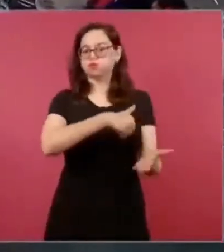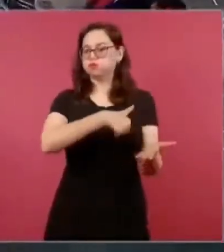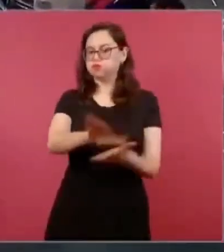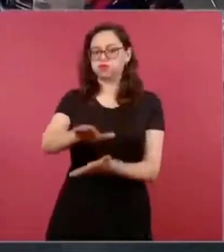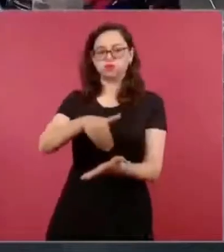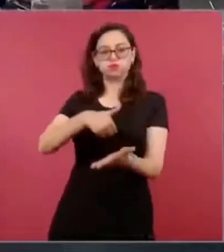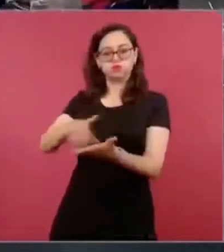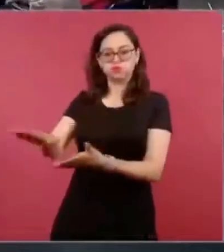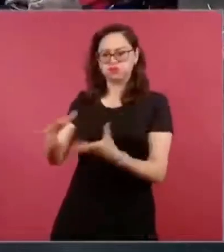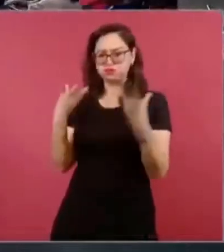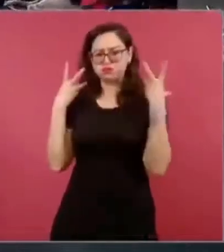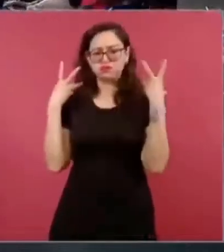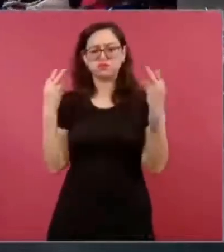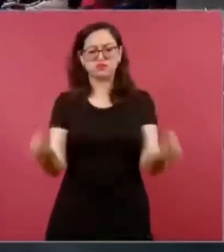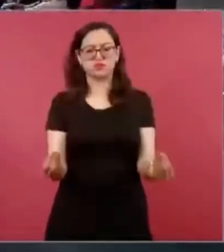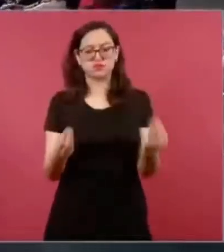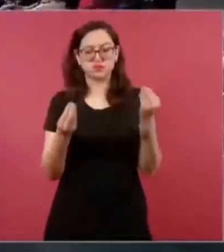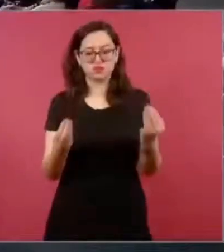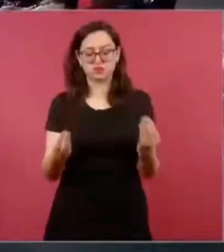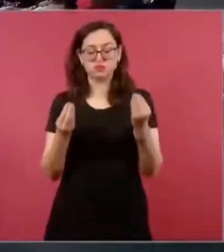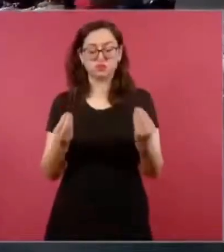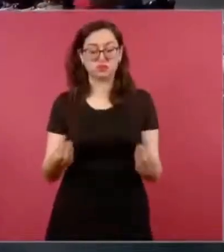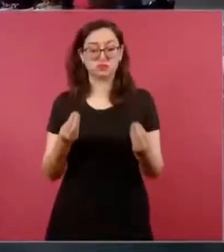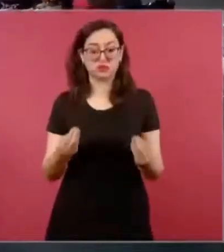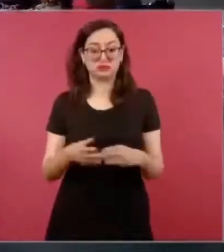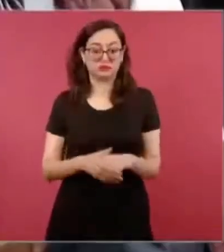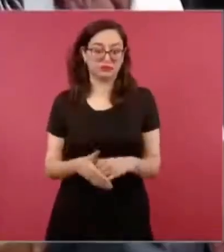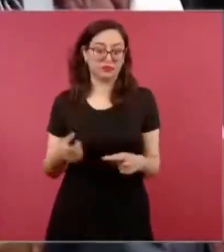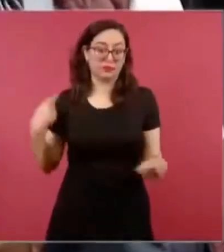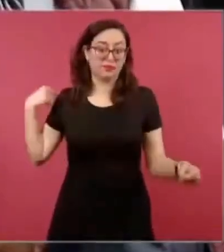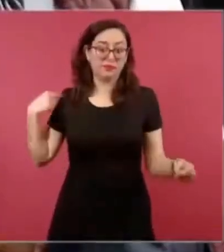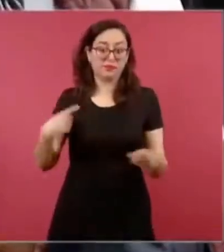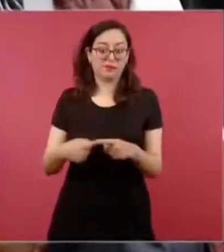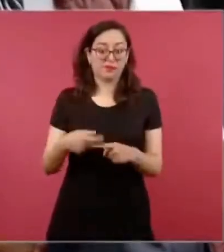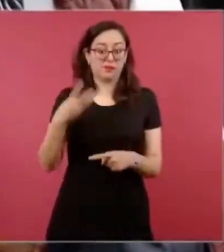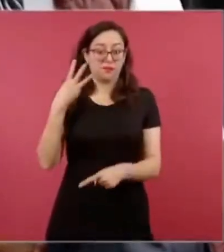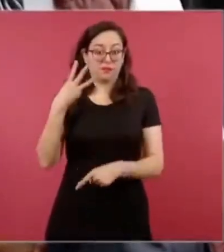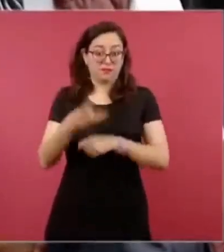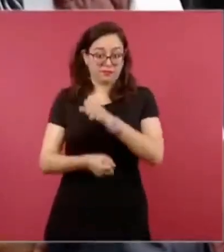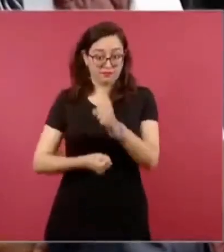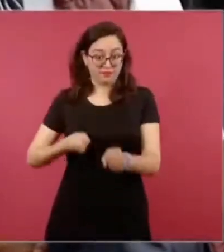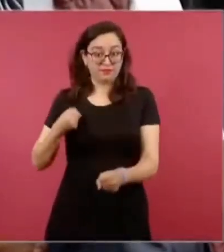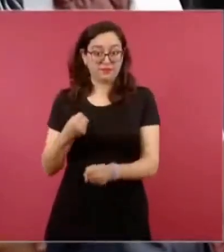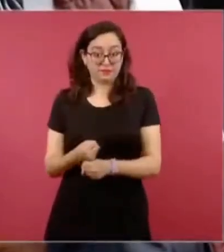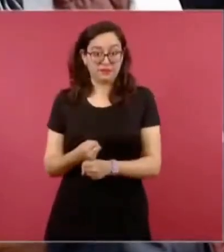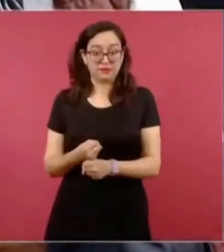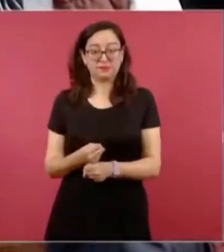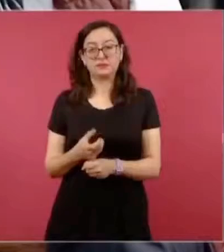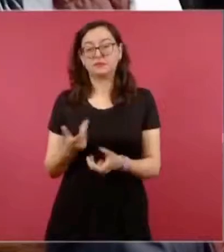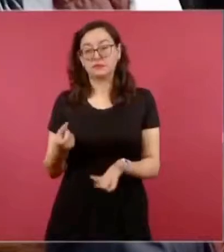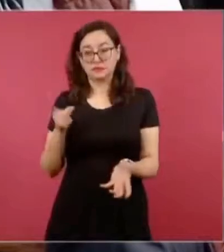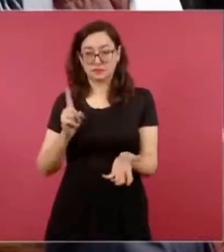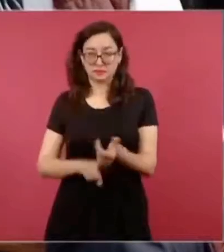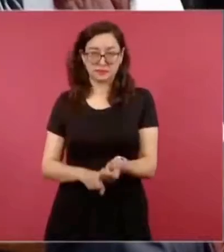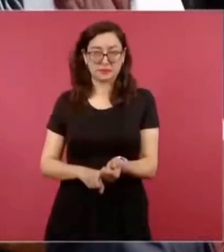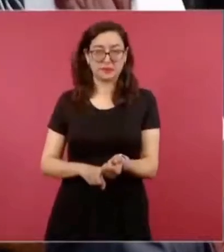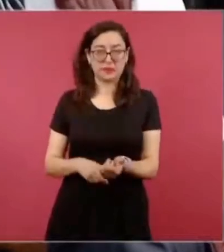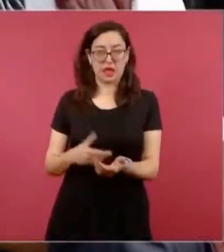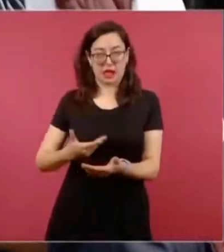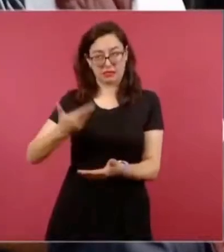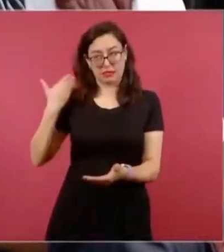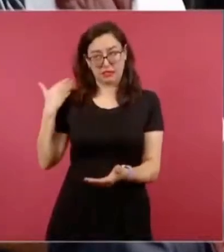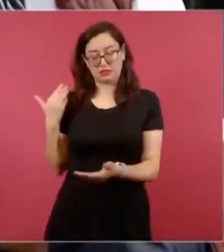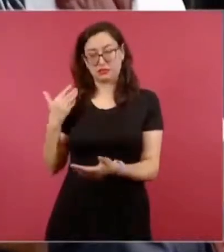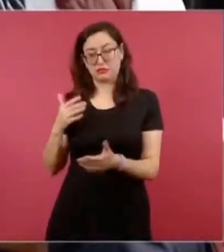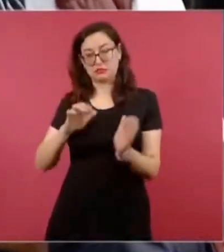trabajadores. Cuando llegó Jorge Carrasco hace 3 años, no tengo la fecha precisa, eran 130 más o menos